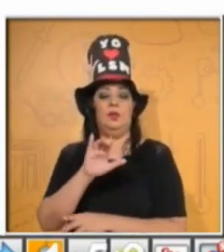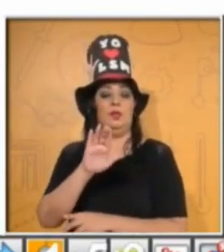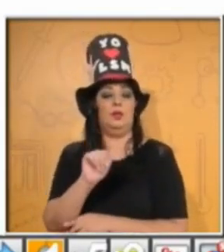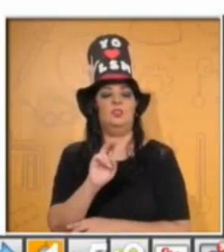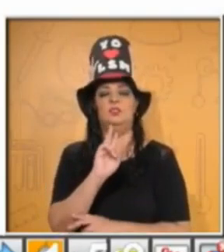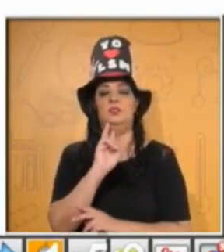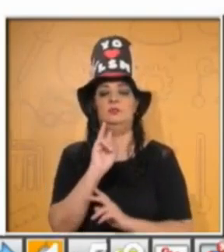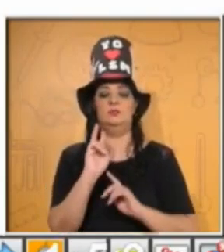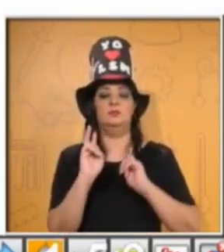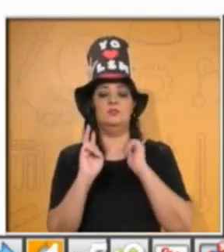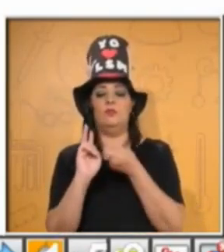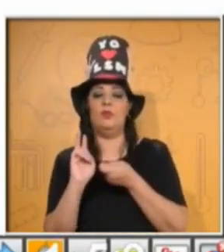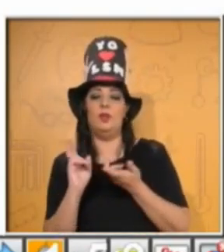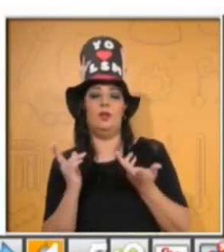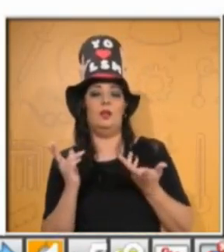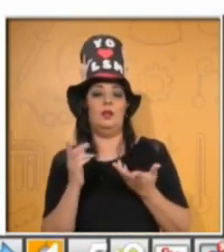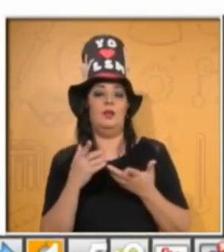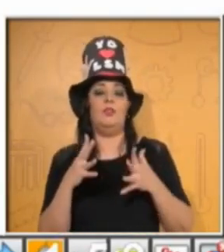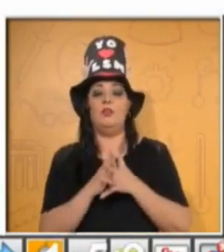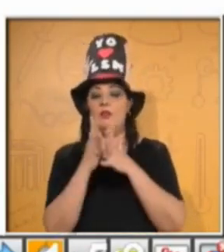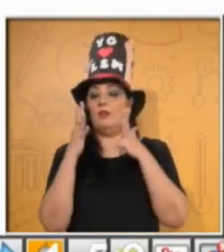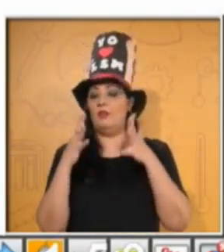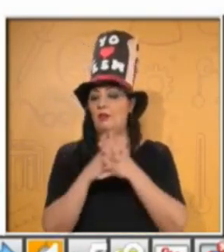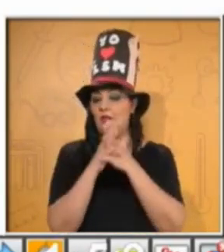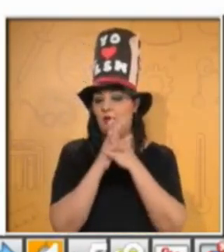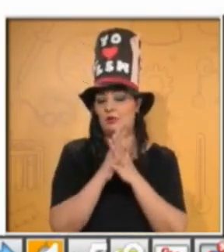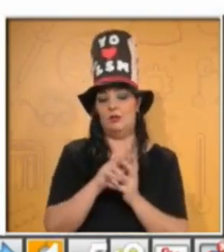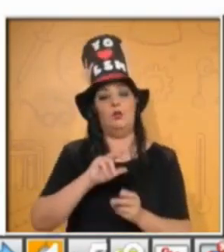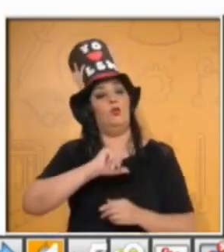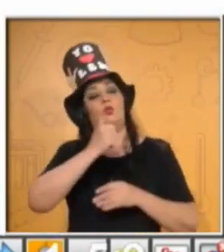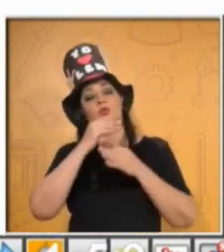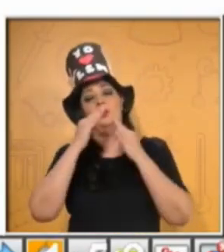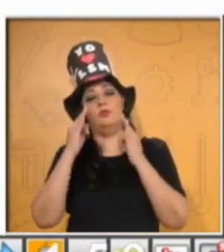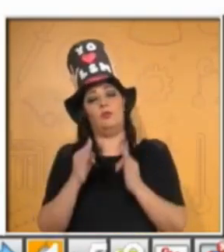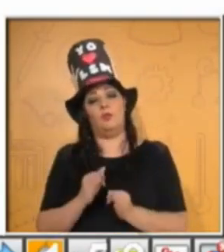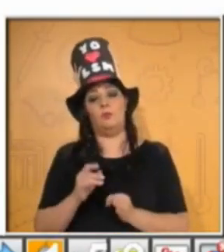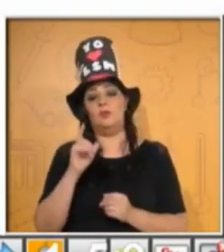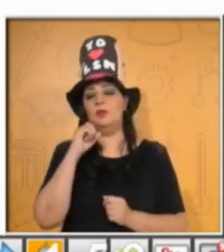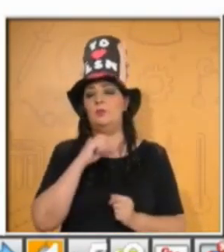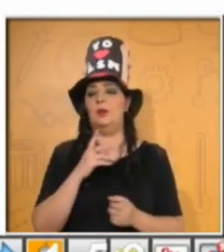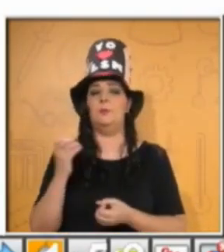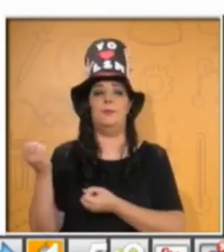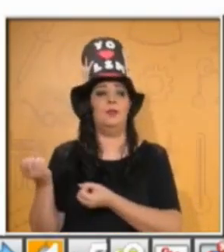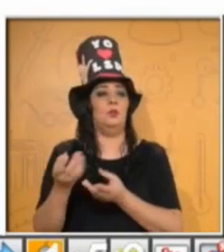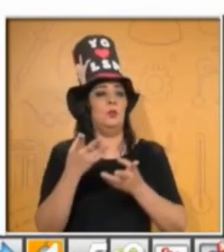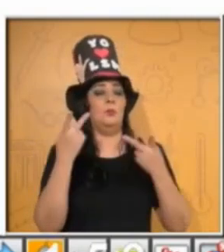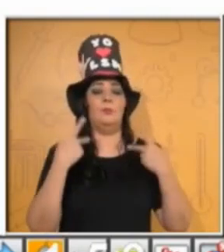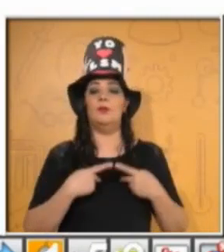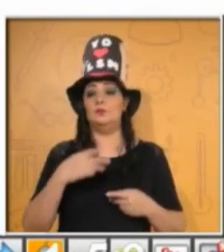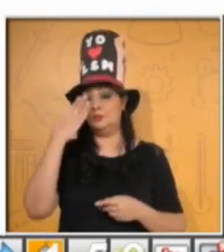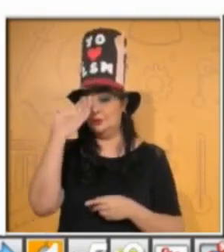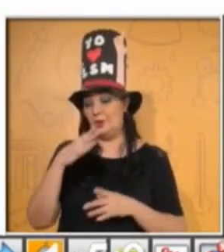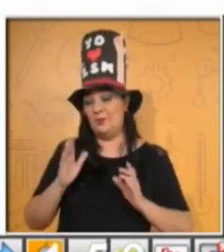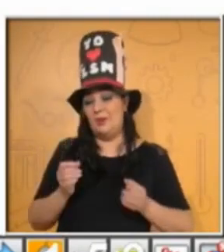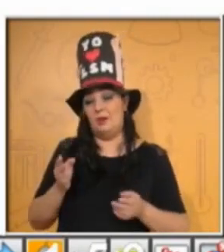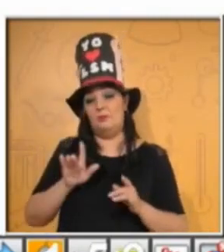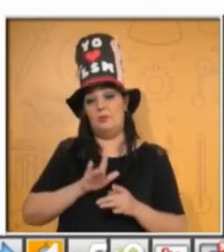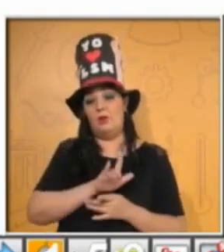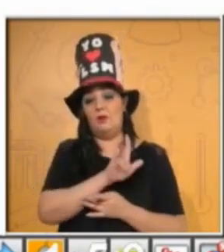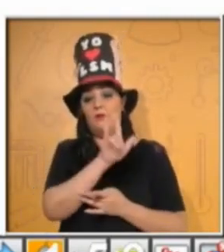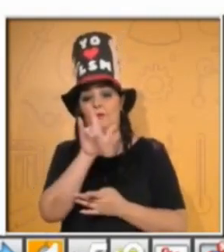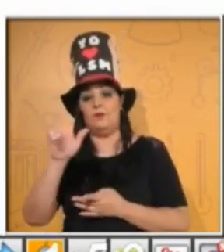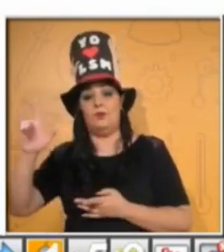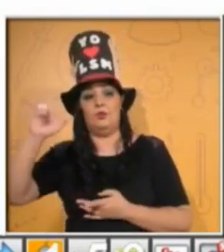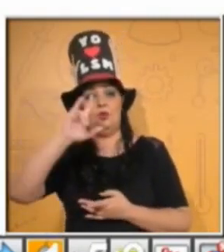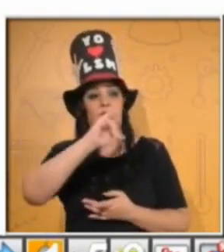otra forma era enviando elementos de las fuerzas aéreas, específicamente al Escuadrón 201, para combatir a los